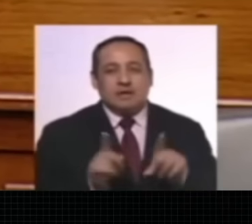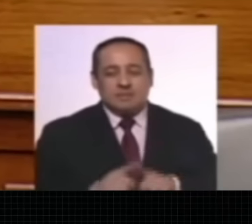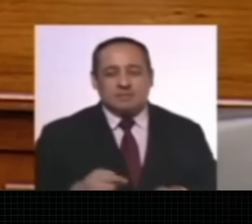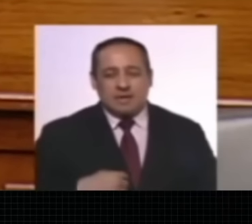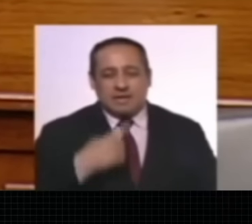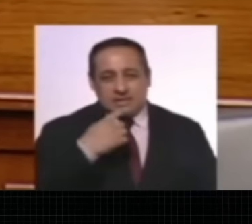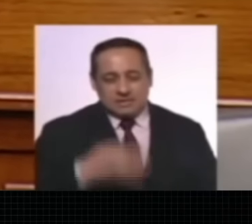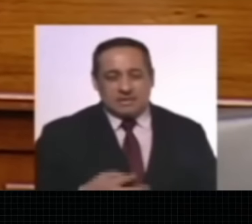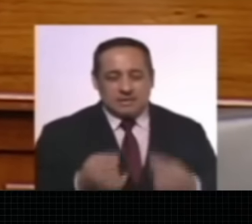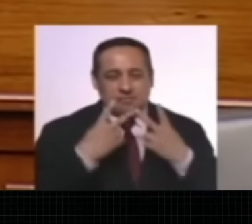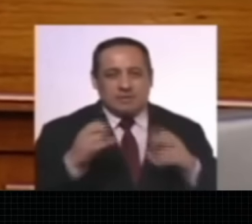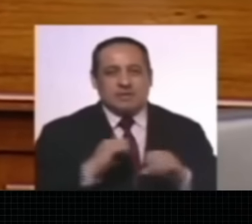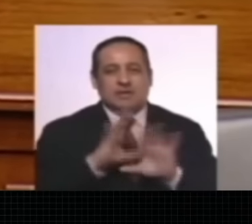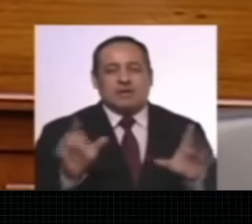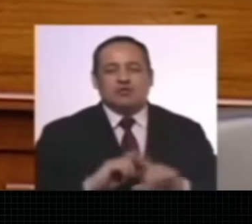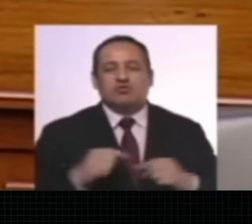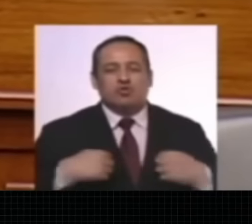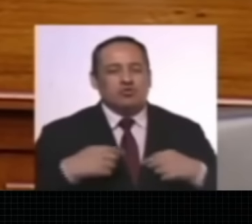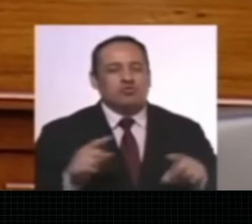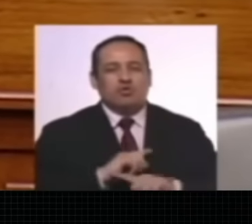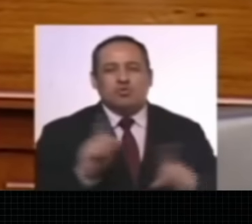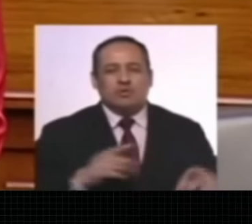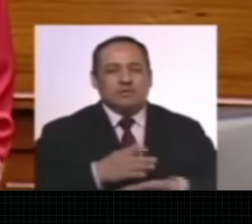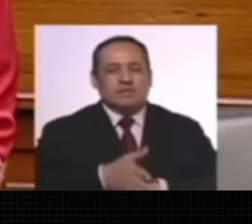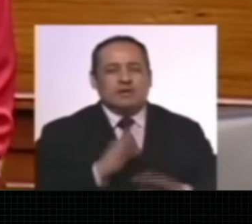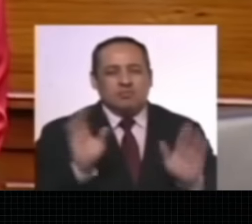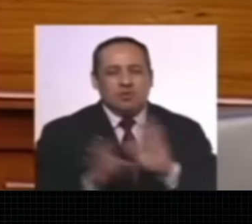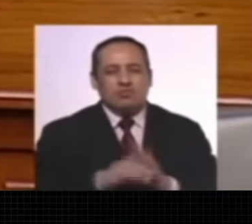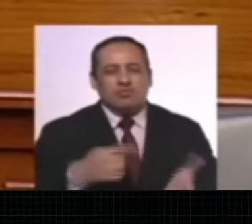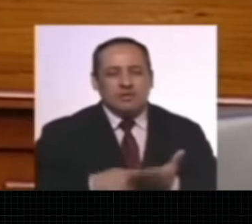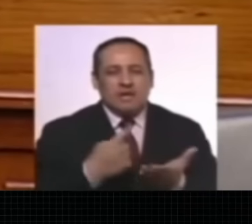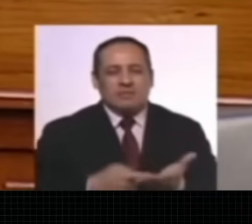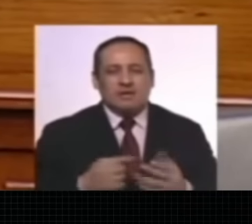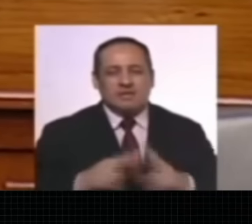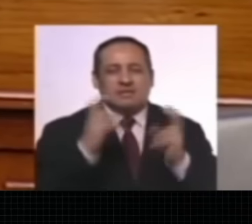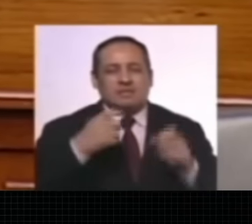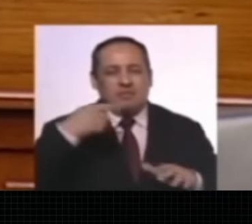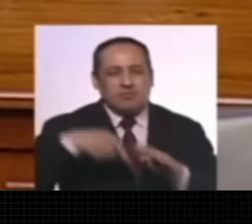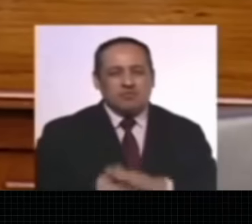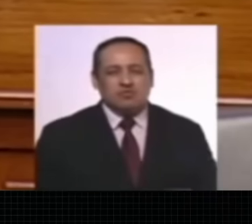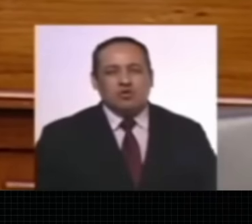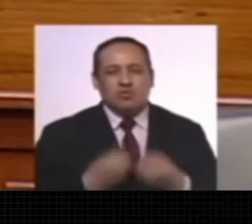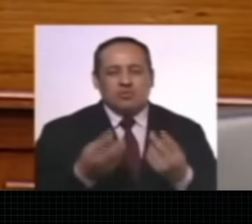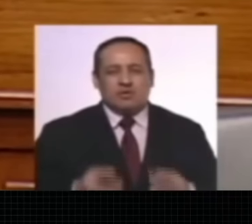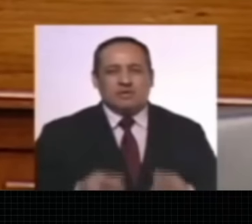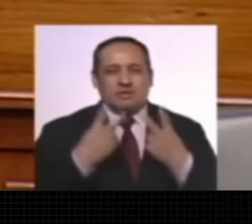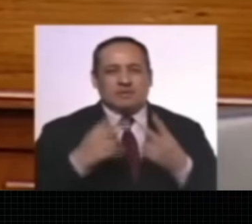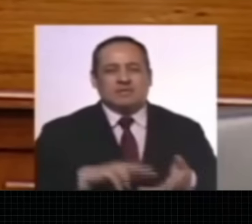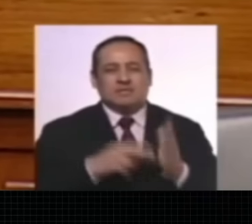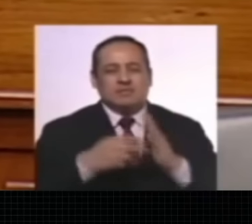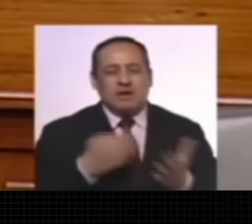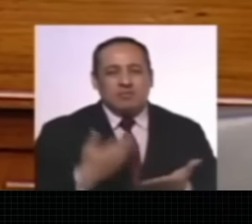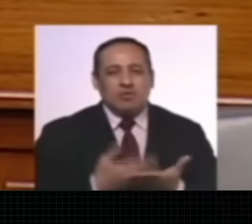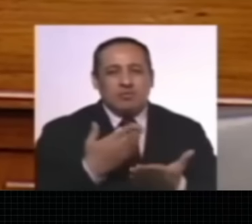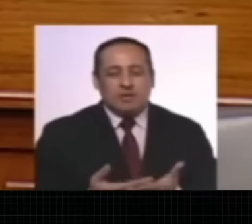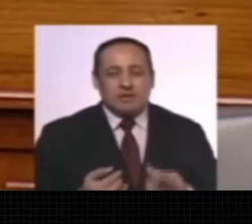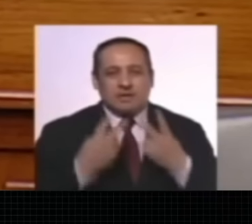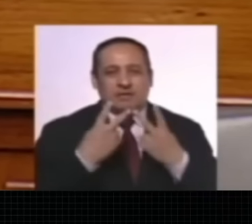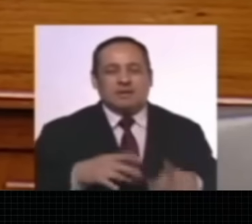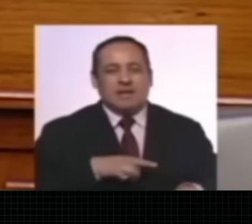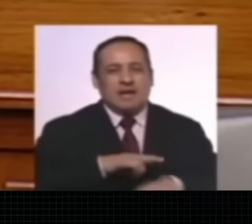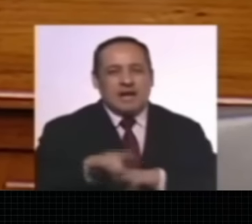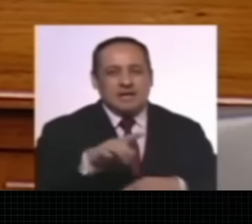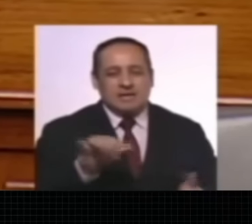ser coherente yo no voy a entrar a un debate de fondo porque sería convalidar la